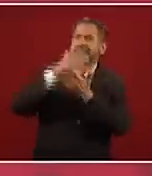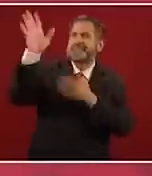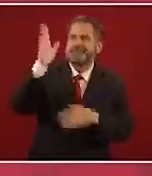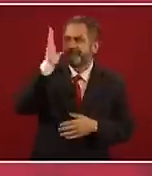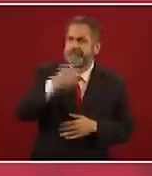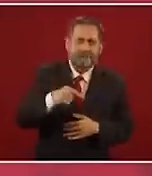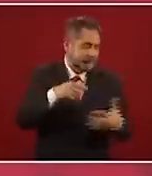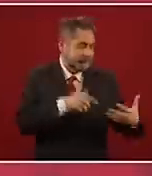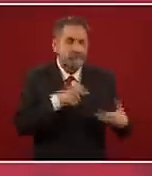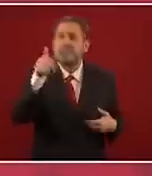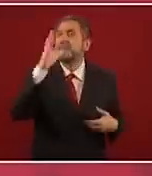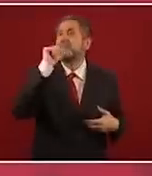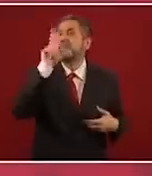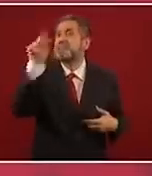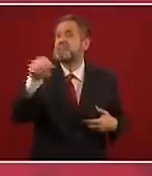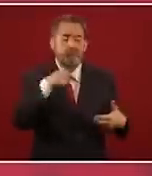podían